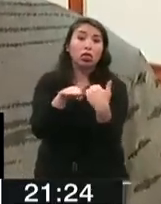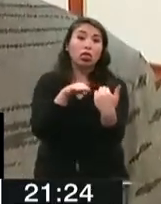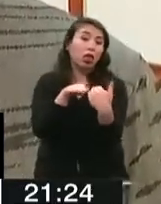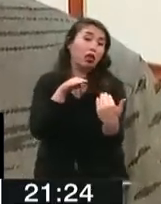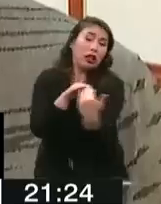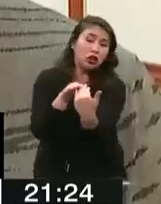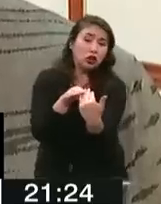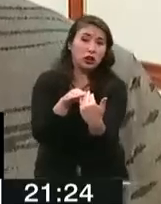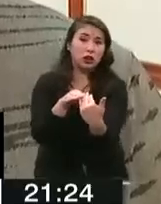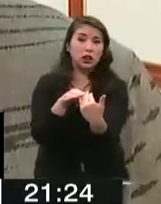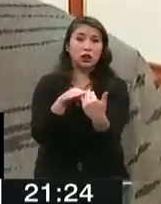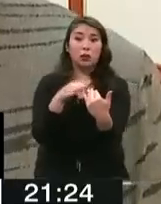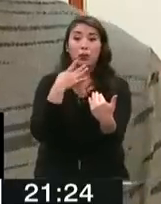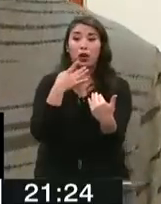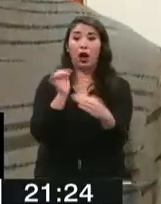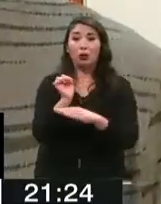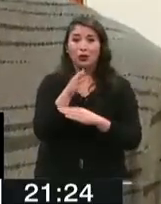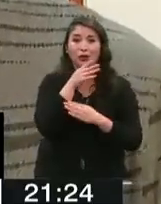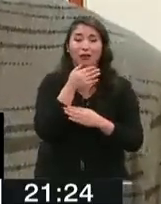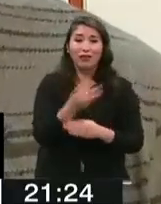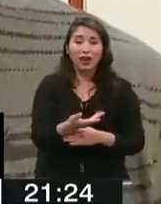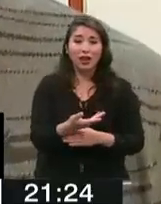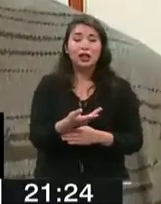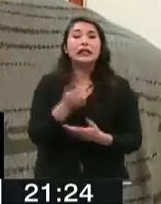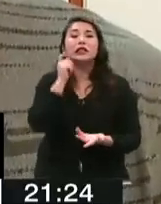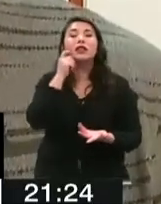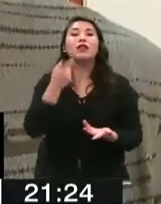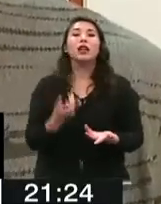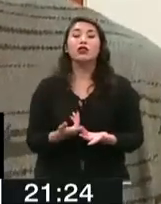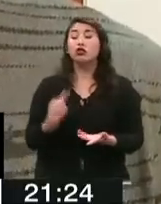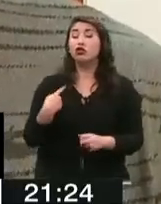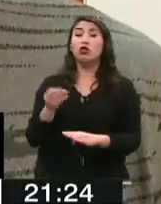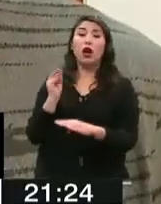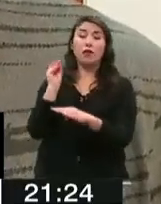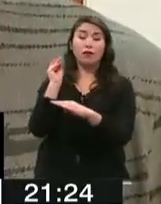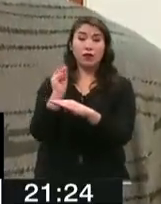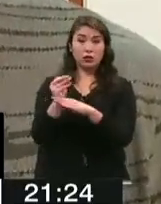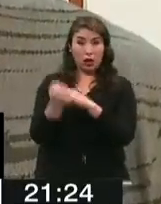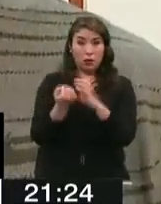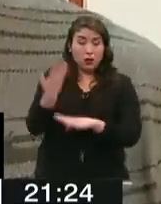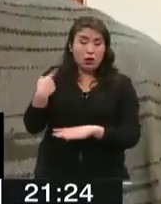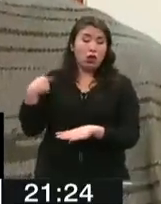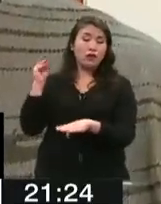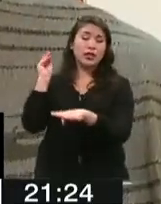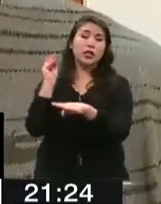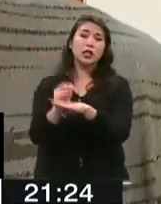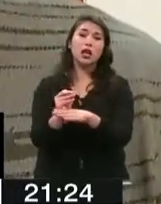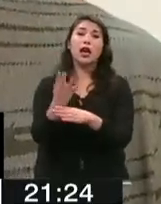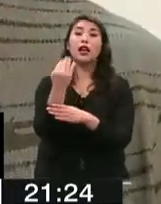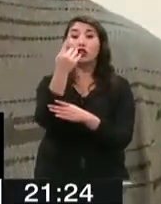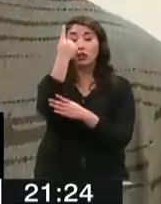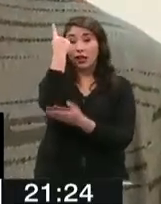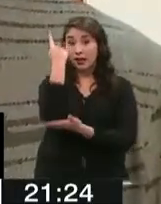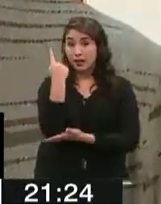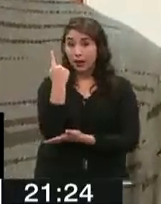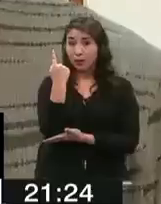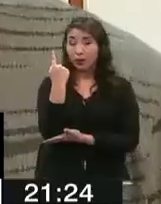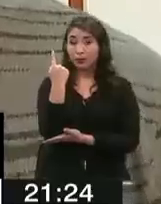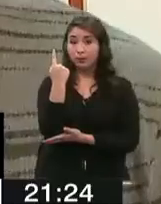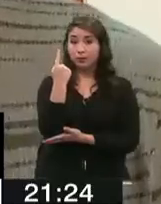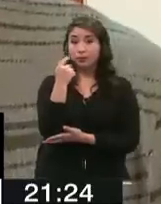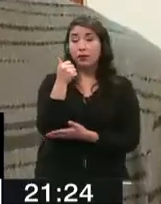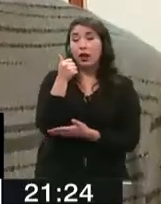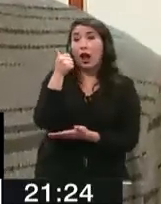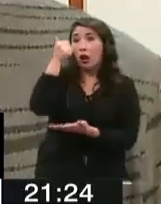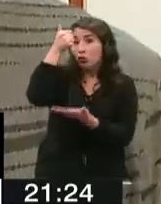locomoción colectiva porque no habían vehículos, se suscita, y yo aviso a partir del año pasado, 14 de diciembre, al alto mando y